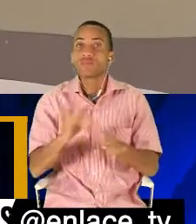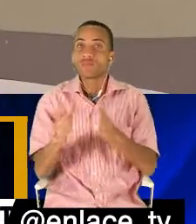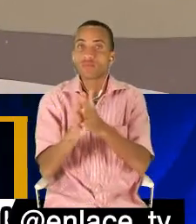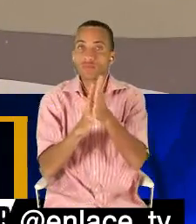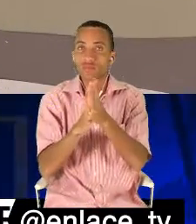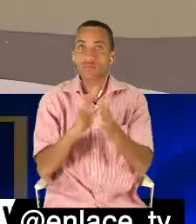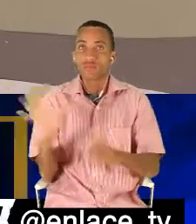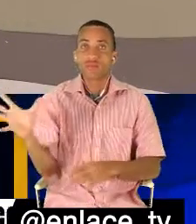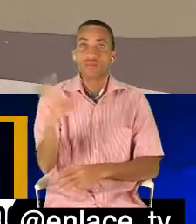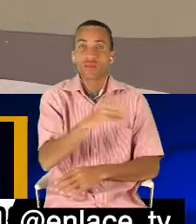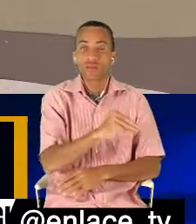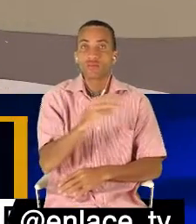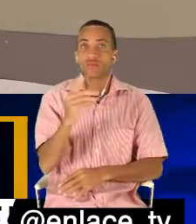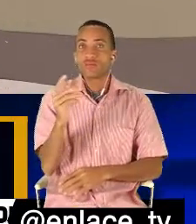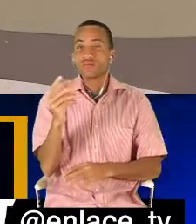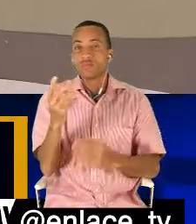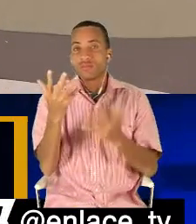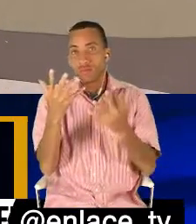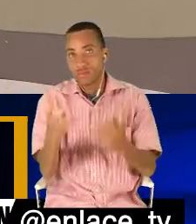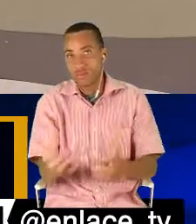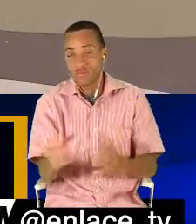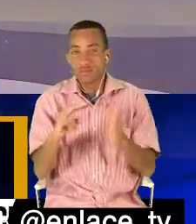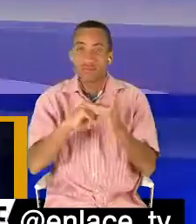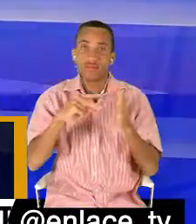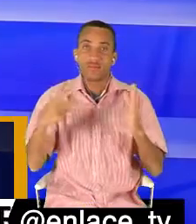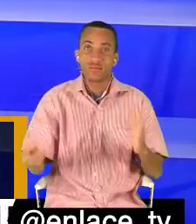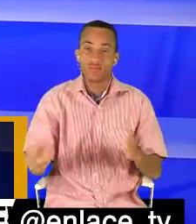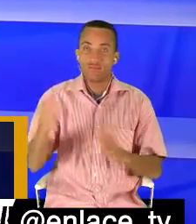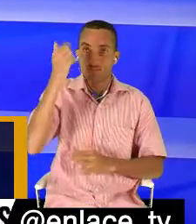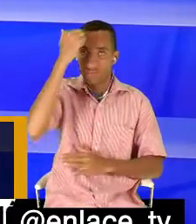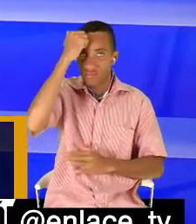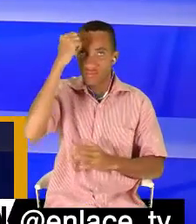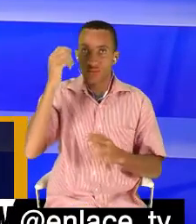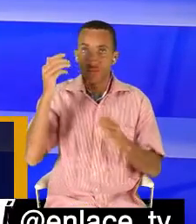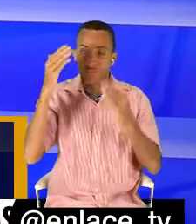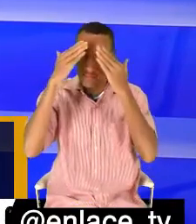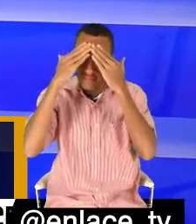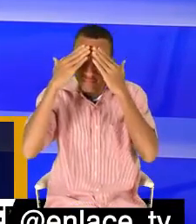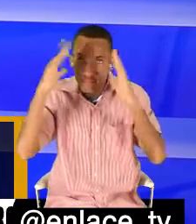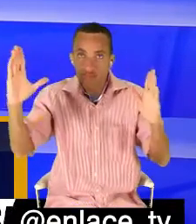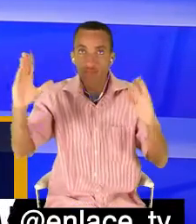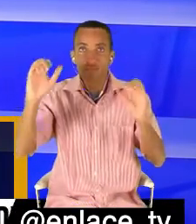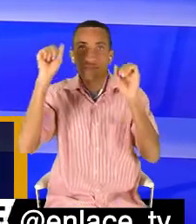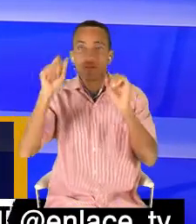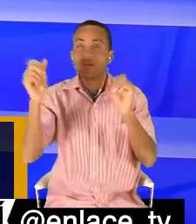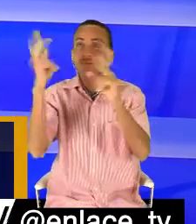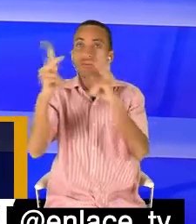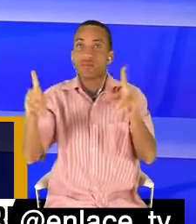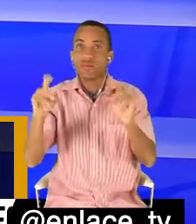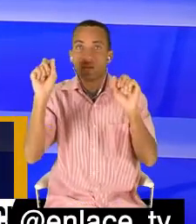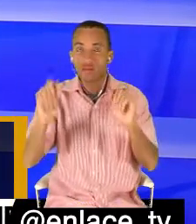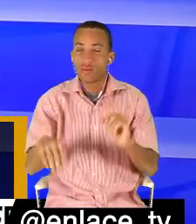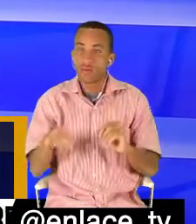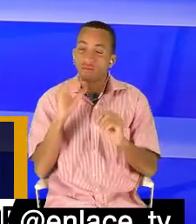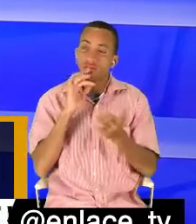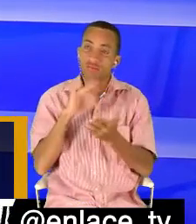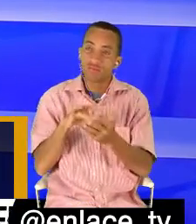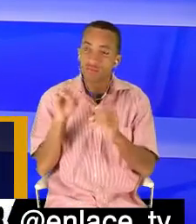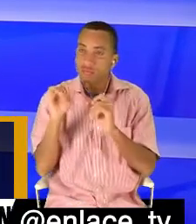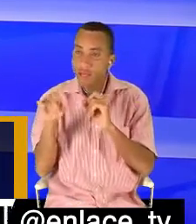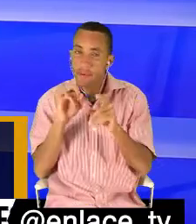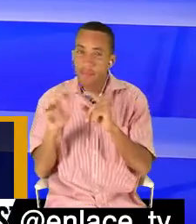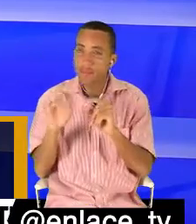los académicos y técnicos queremos, es que las personas escuchen, se enteren y de esa manera también sean deliberativas, sean activas,